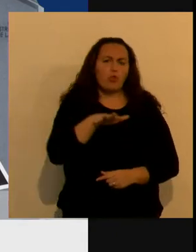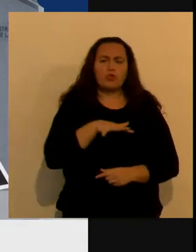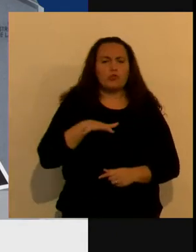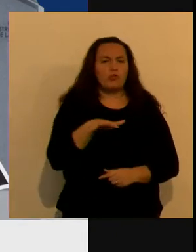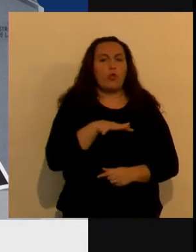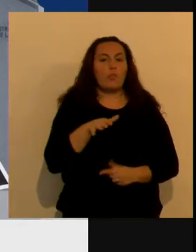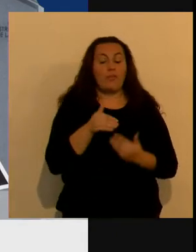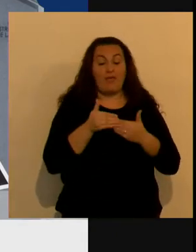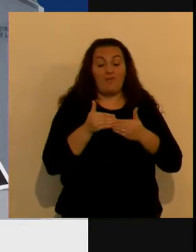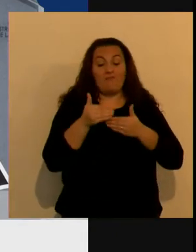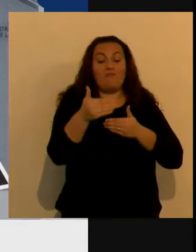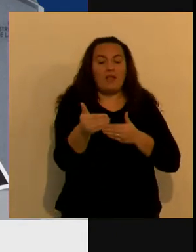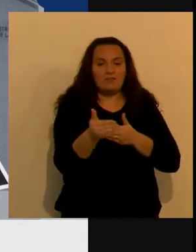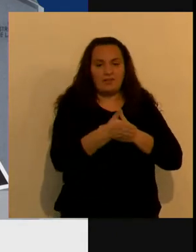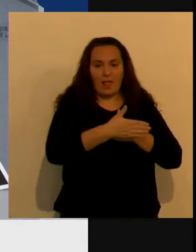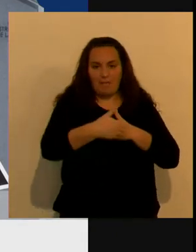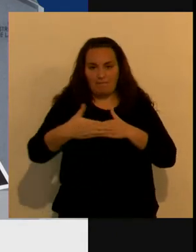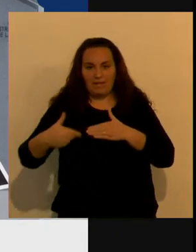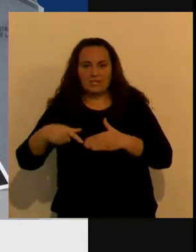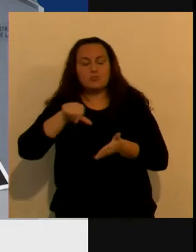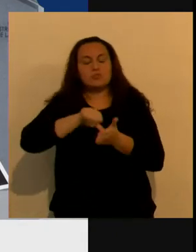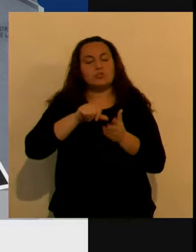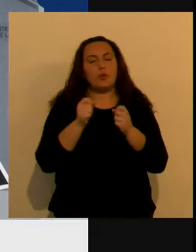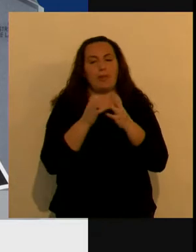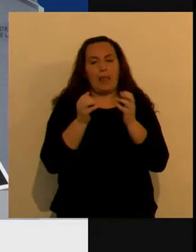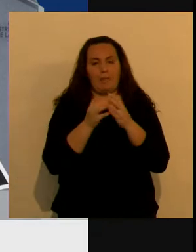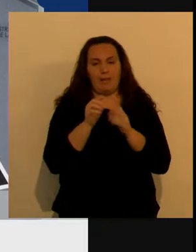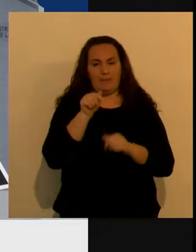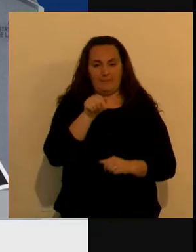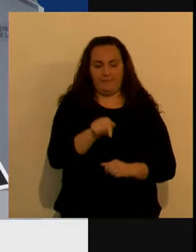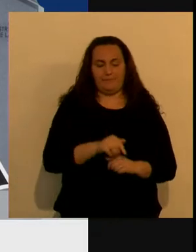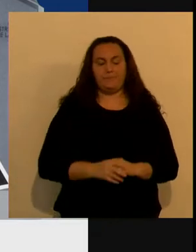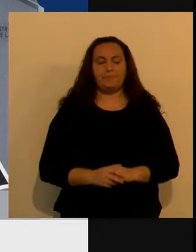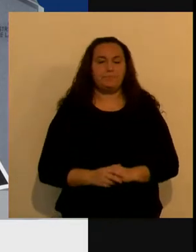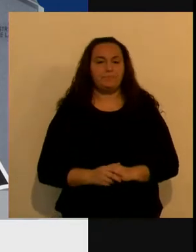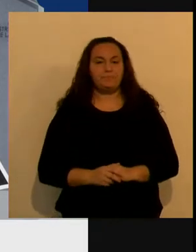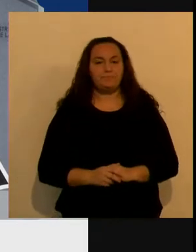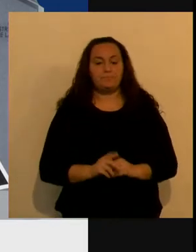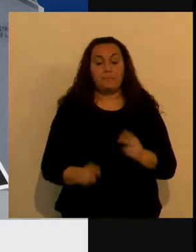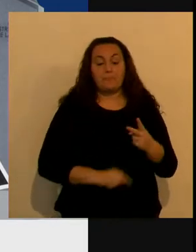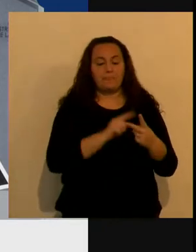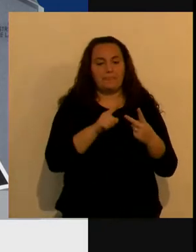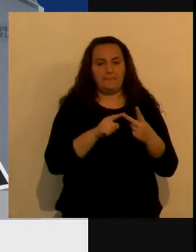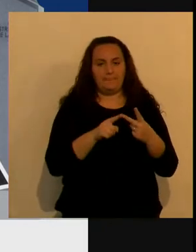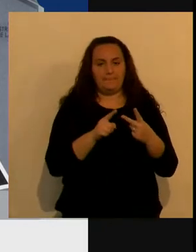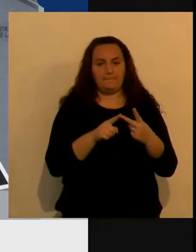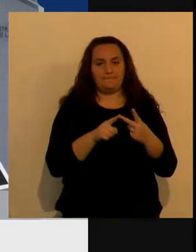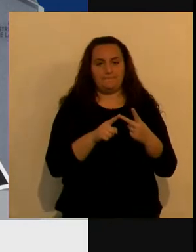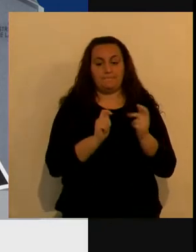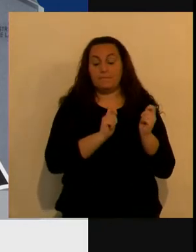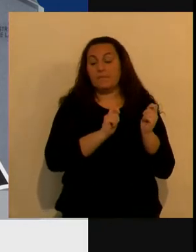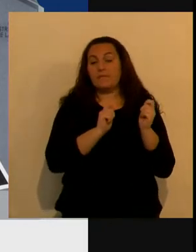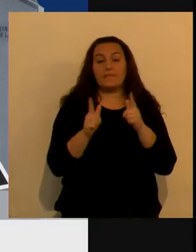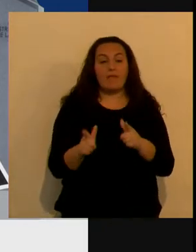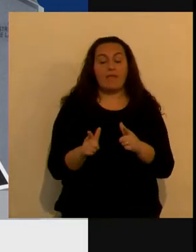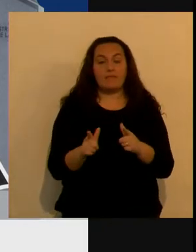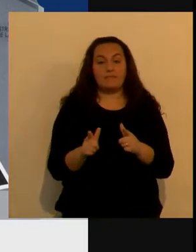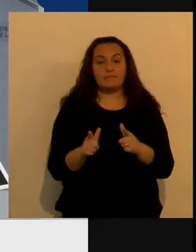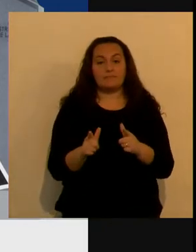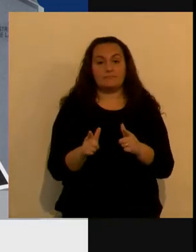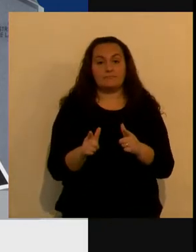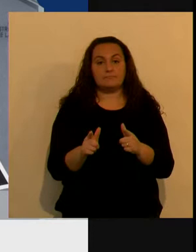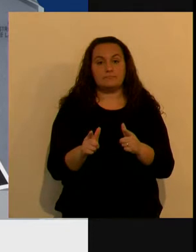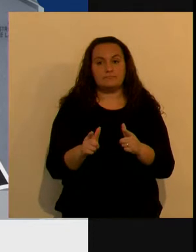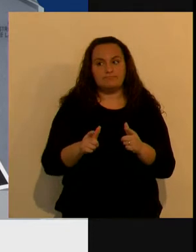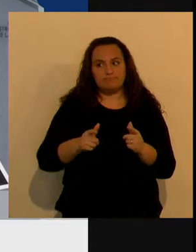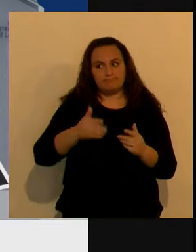el frente marítimo de Santa Cruz de La Palma. Segundo, designar al eminente